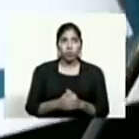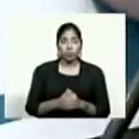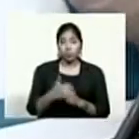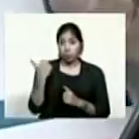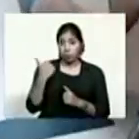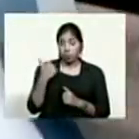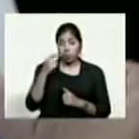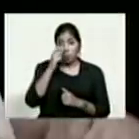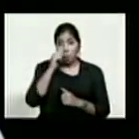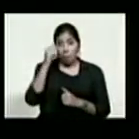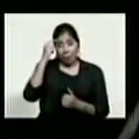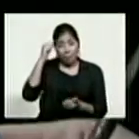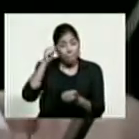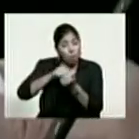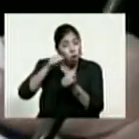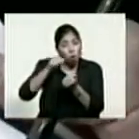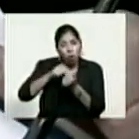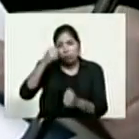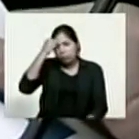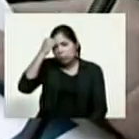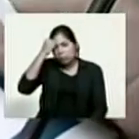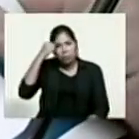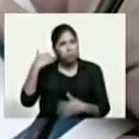psicópata y bruto además,